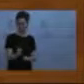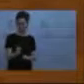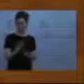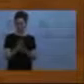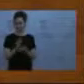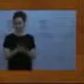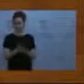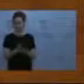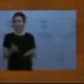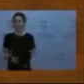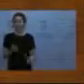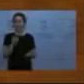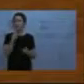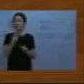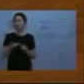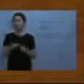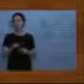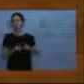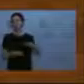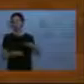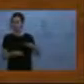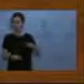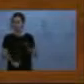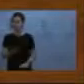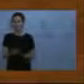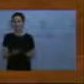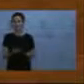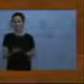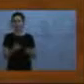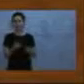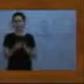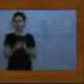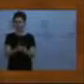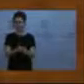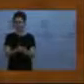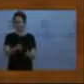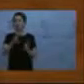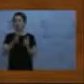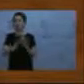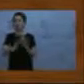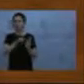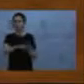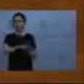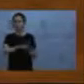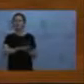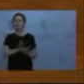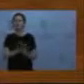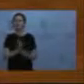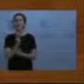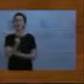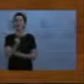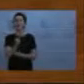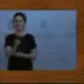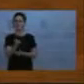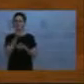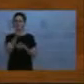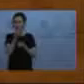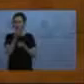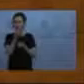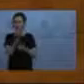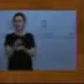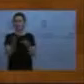establecido y lleva una evaluación y un seguimiento, donde se ha hecho un código ético de suscripción y se han hecho, por supuesto, campañas informativas, ya es